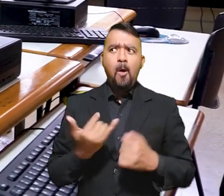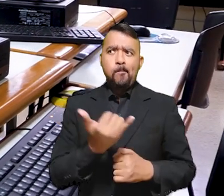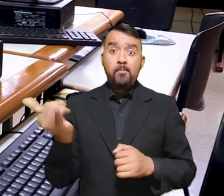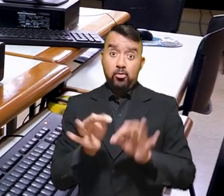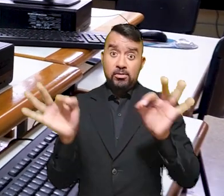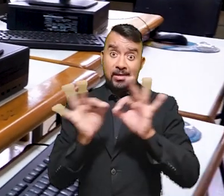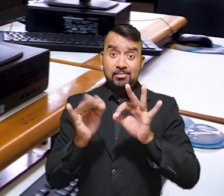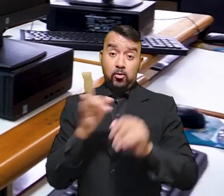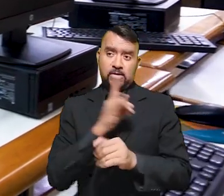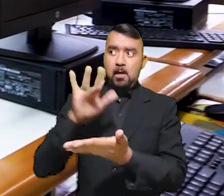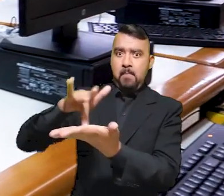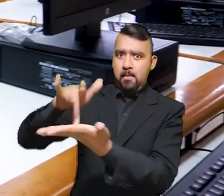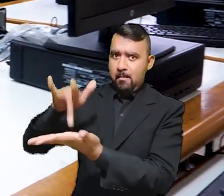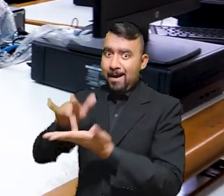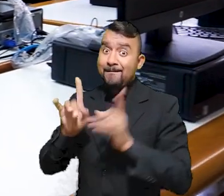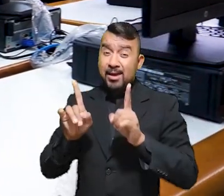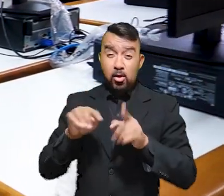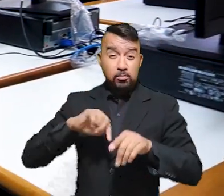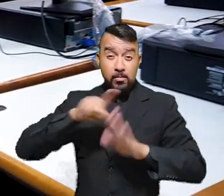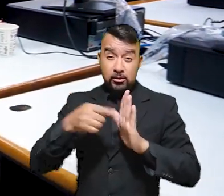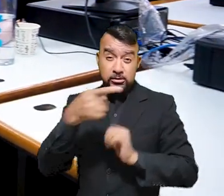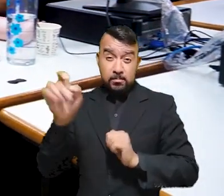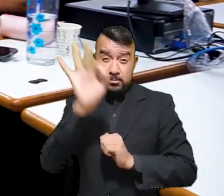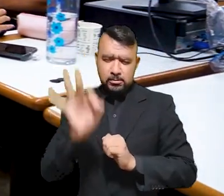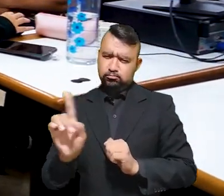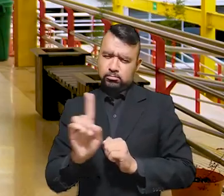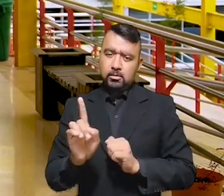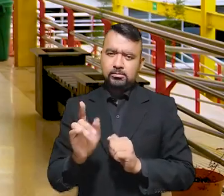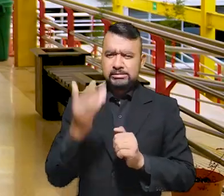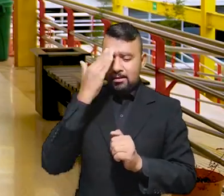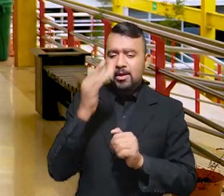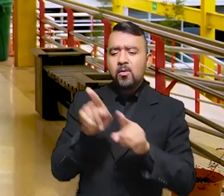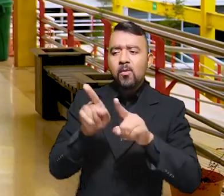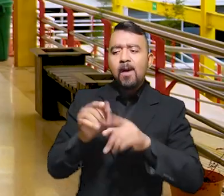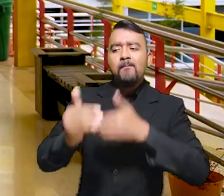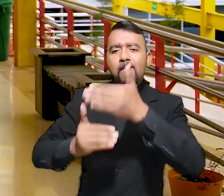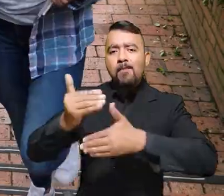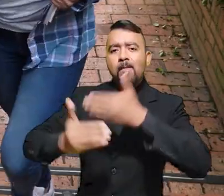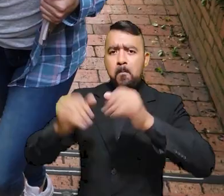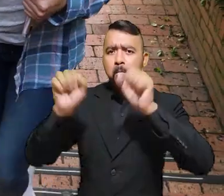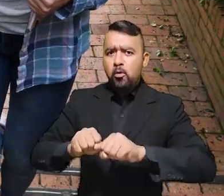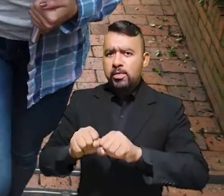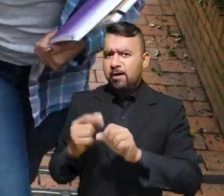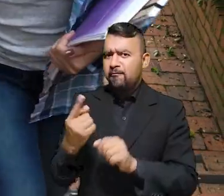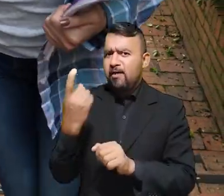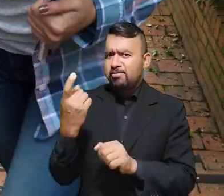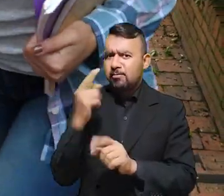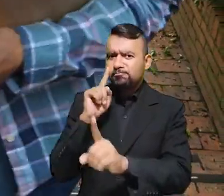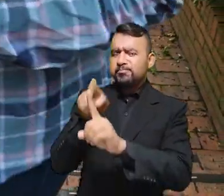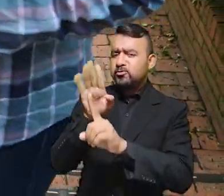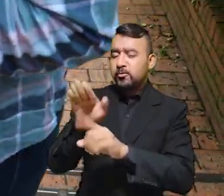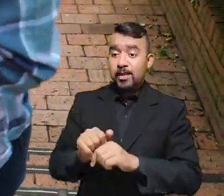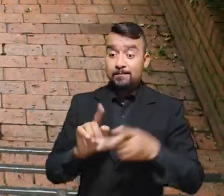Sabemos que la presencialidad es importante, pero no en el 100%. Yo creo que ese es uno de los primeros retos. El segundo reto de la educación